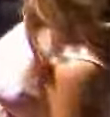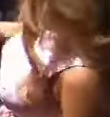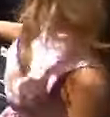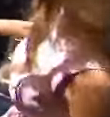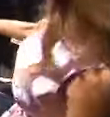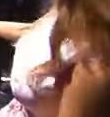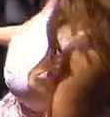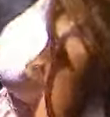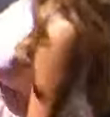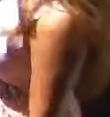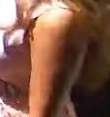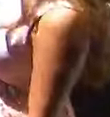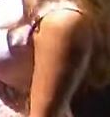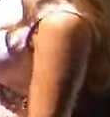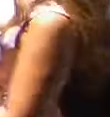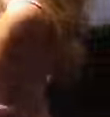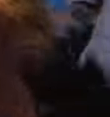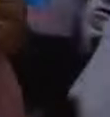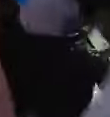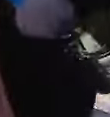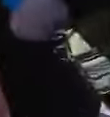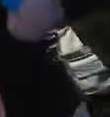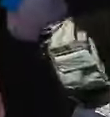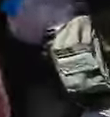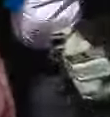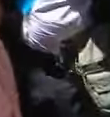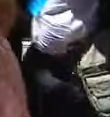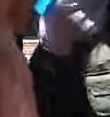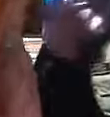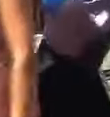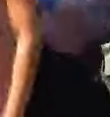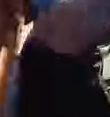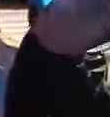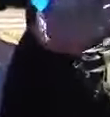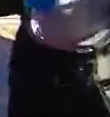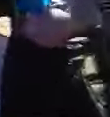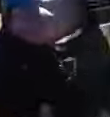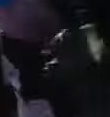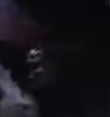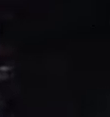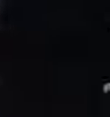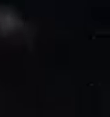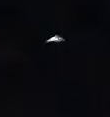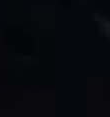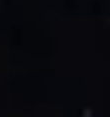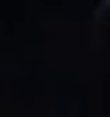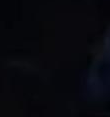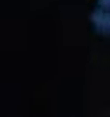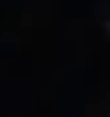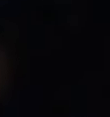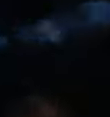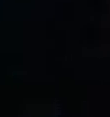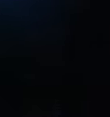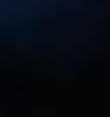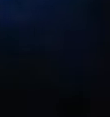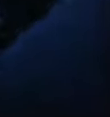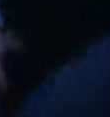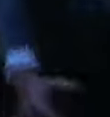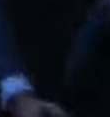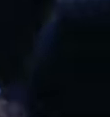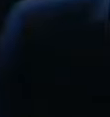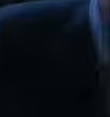vicepresidenta de la República y presidenta del Senado argentino, doctora Cristina Fernández de Kirchner, acompañada por el presidente